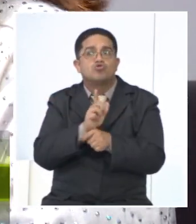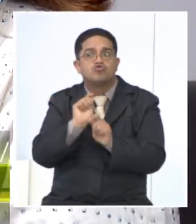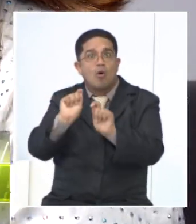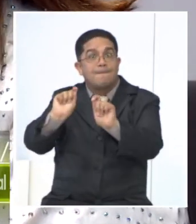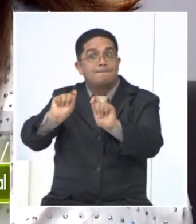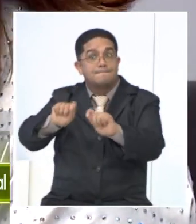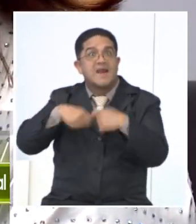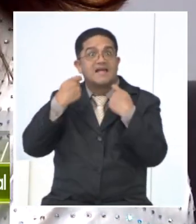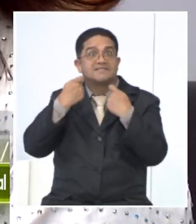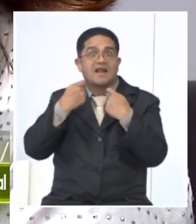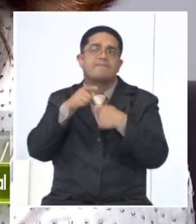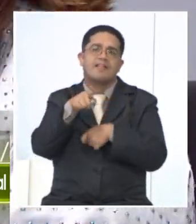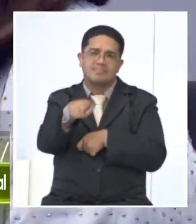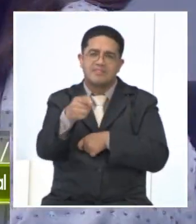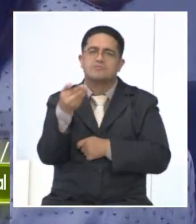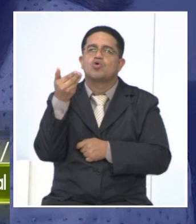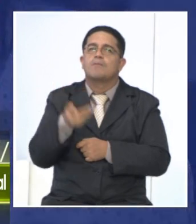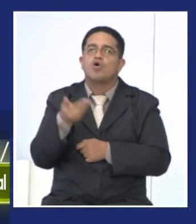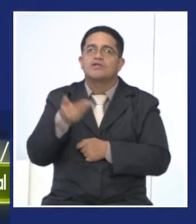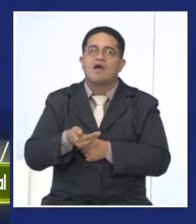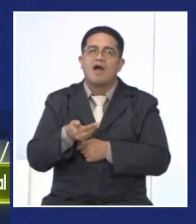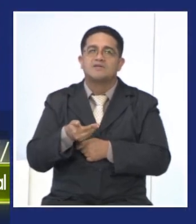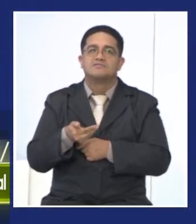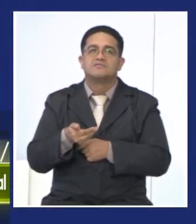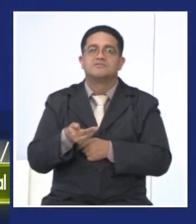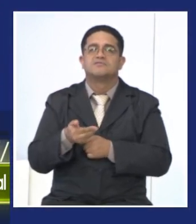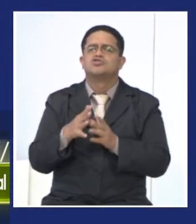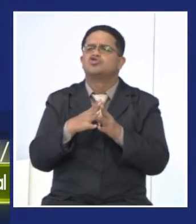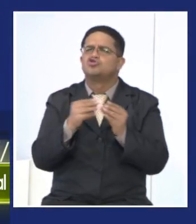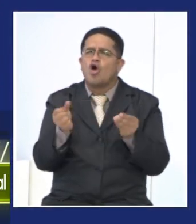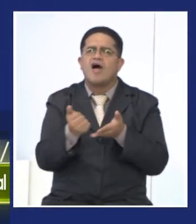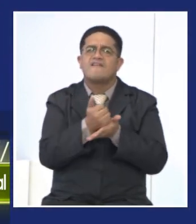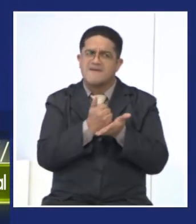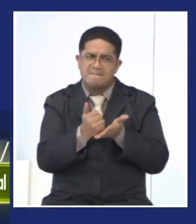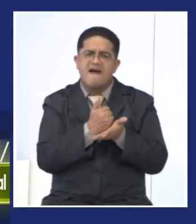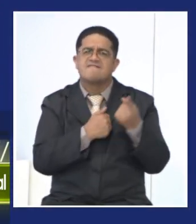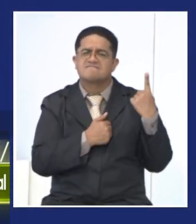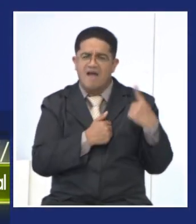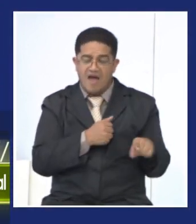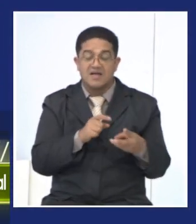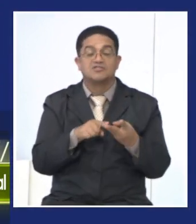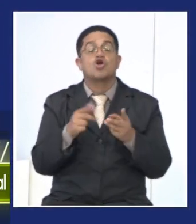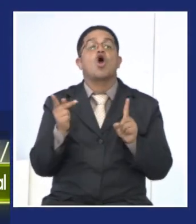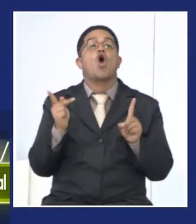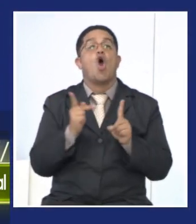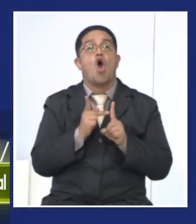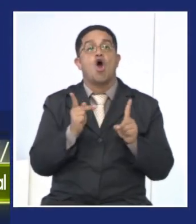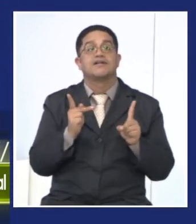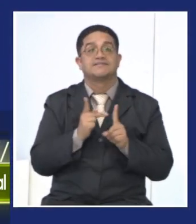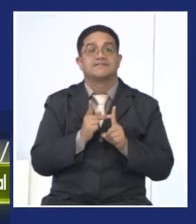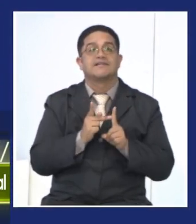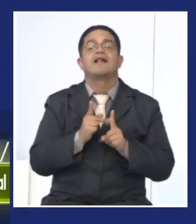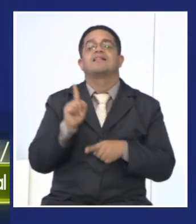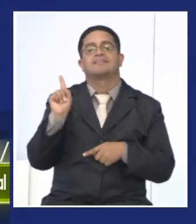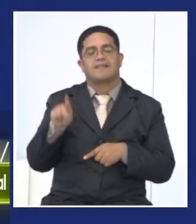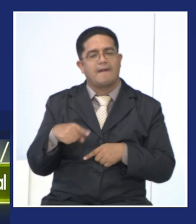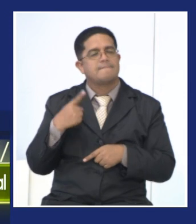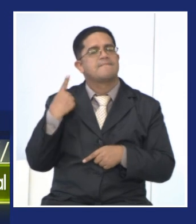es importantísimo. En todas las farmacias los hay. En los hoteles de estadía corta los